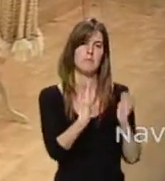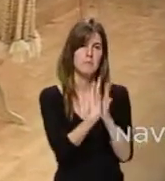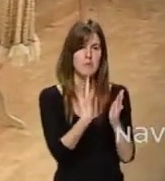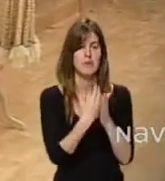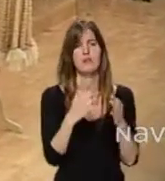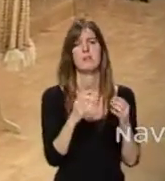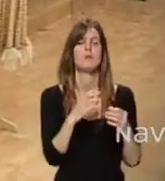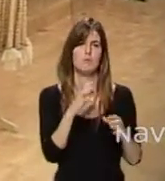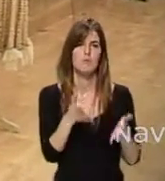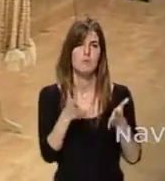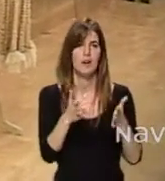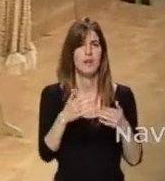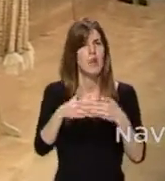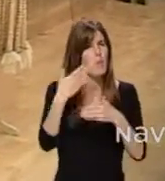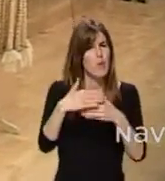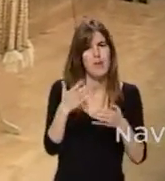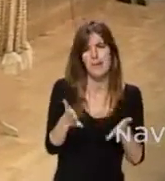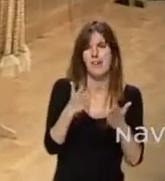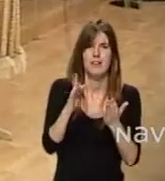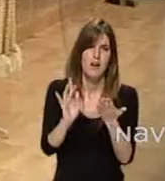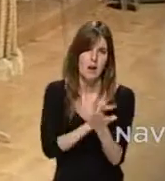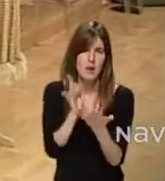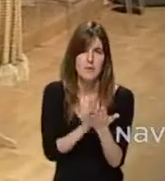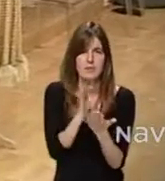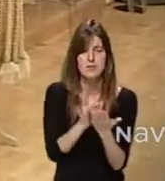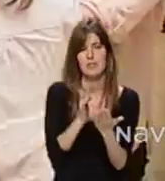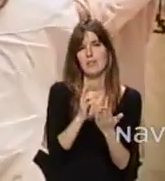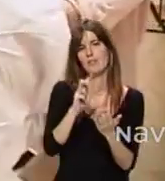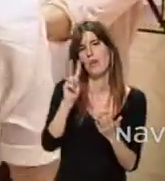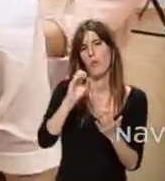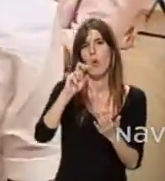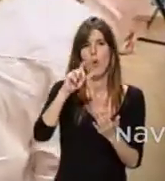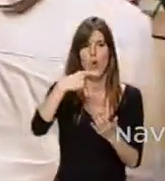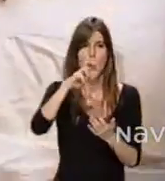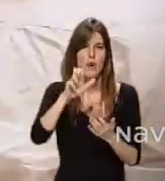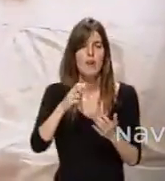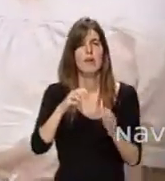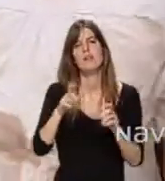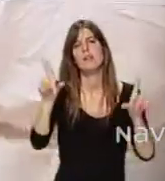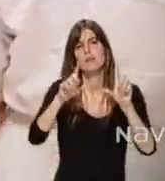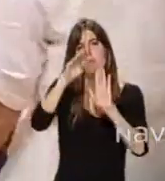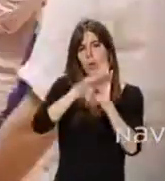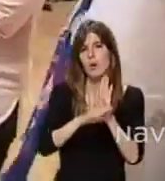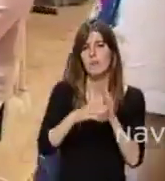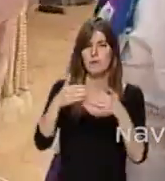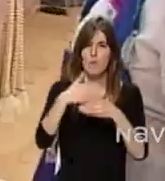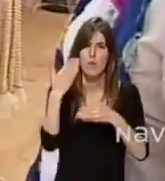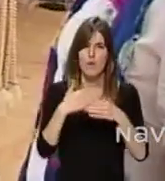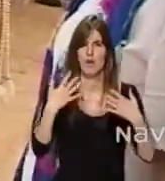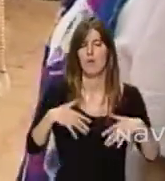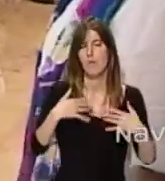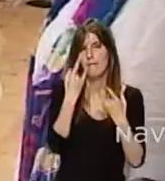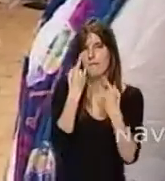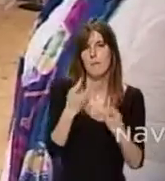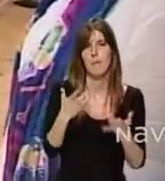siempre me gusta mirar las revistas, mover y los típicos programas de moda y eso y Raquel